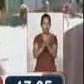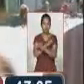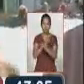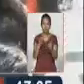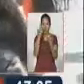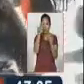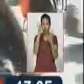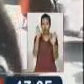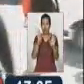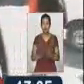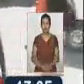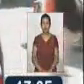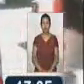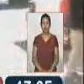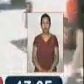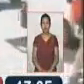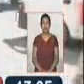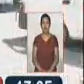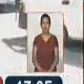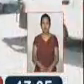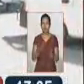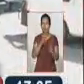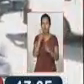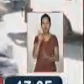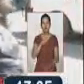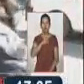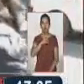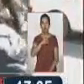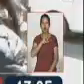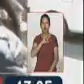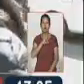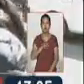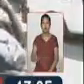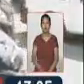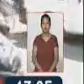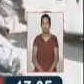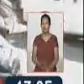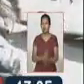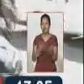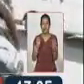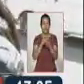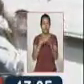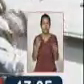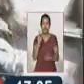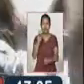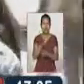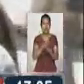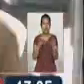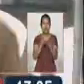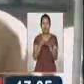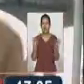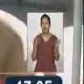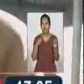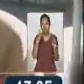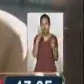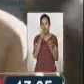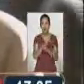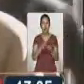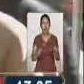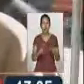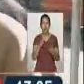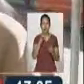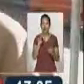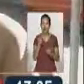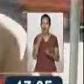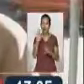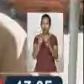más conozco. ¿De Comunidad Ciudadana? No, no los conozco. ¿Bolivia dice no? No. ¿De la MNR? Tampoco, no. Ah, no, Álvaro García es